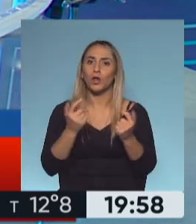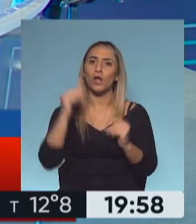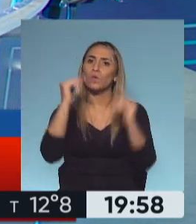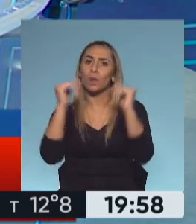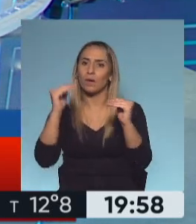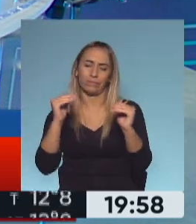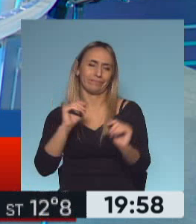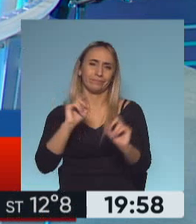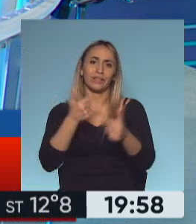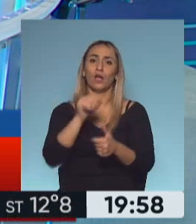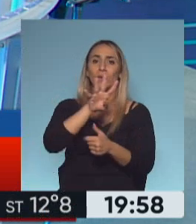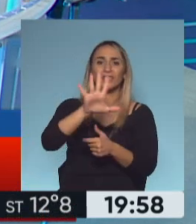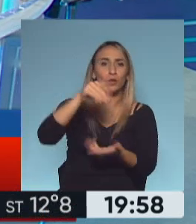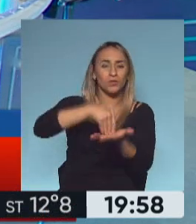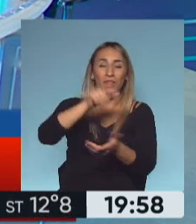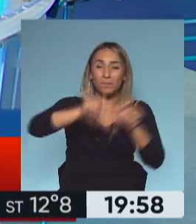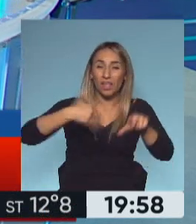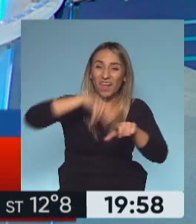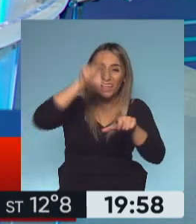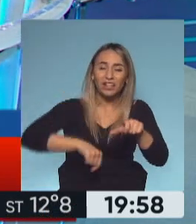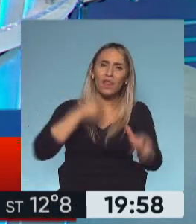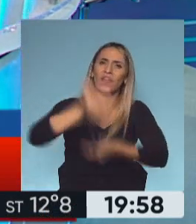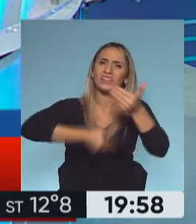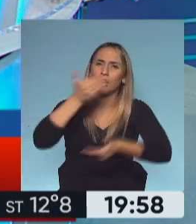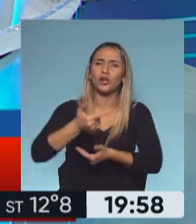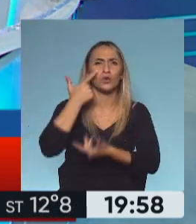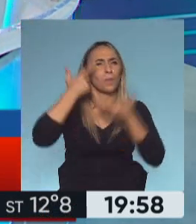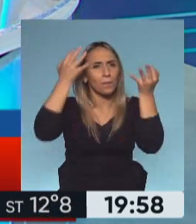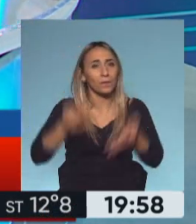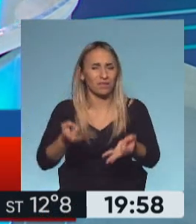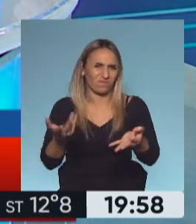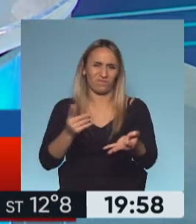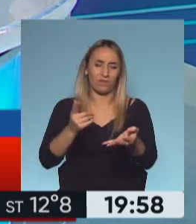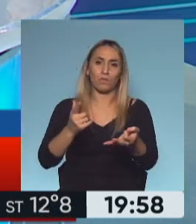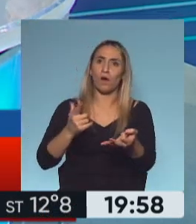que los 45 millones de argentinos se desarrollen y vivan dignamente en una sociedad injusta y tan